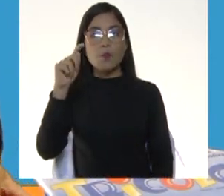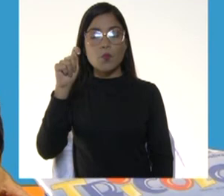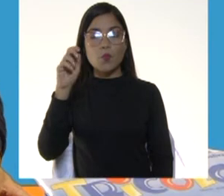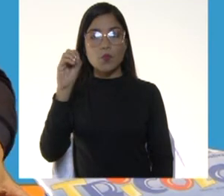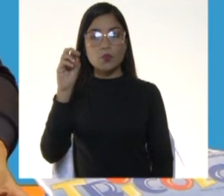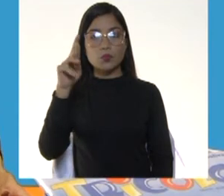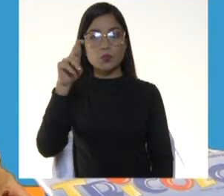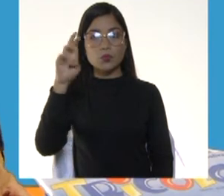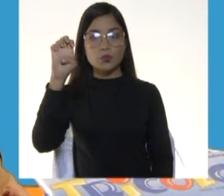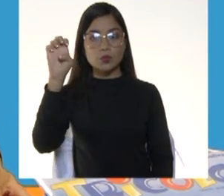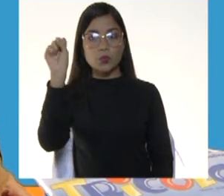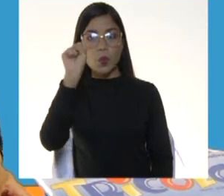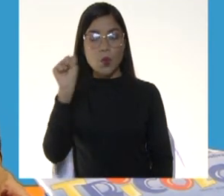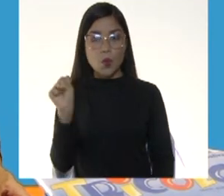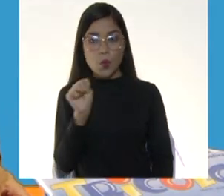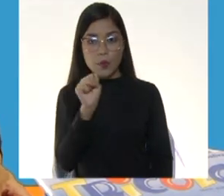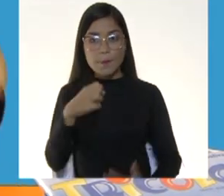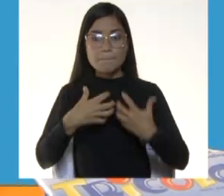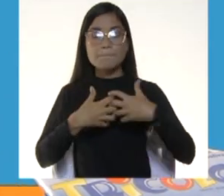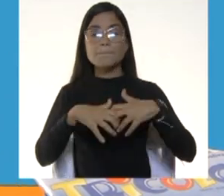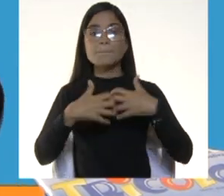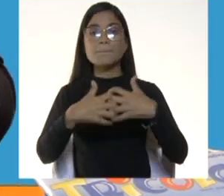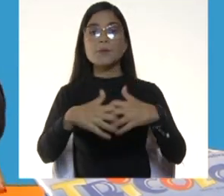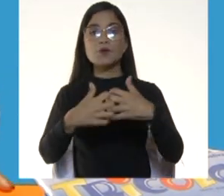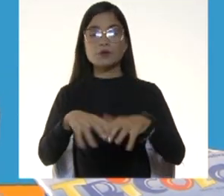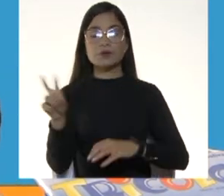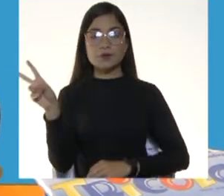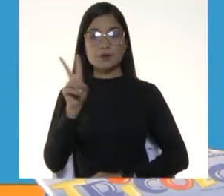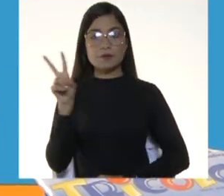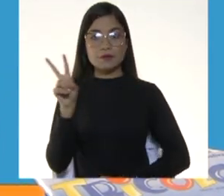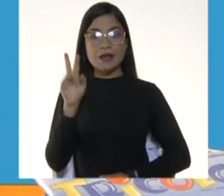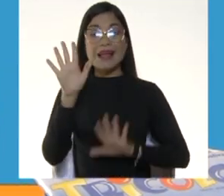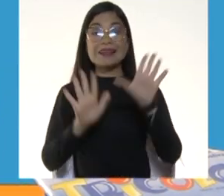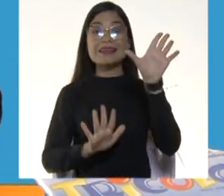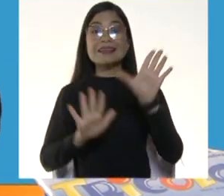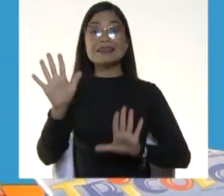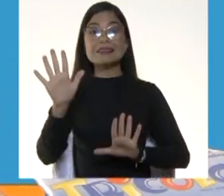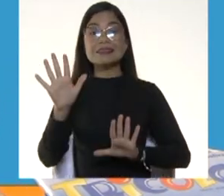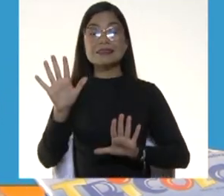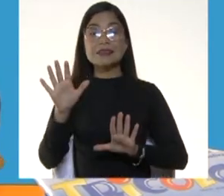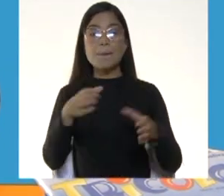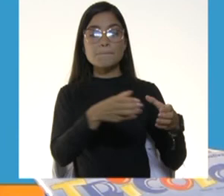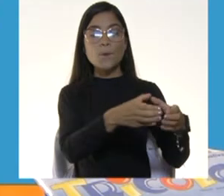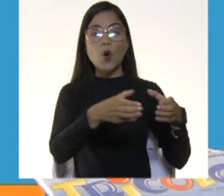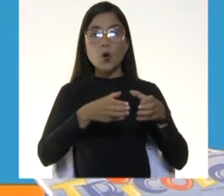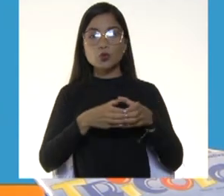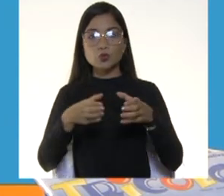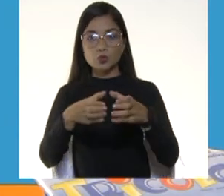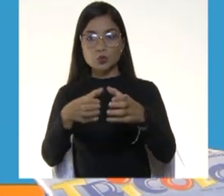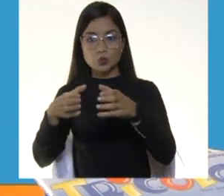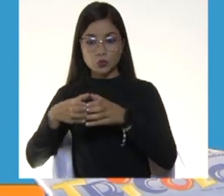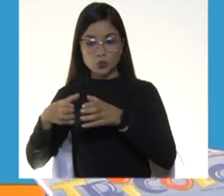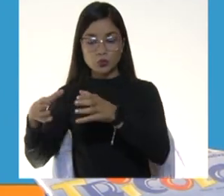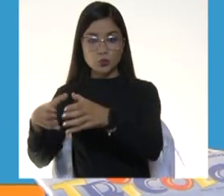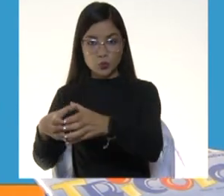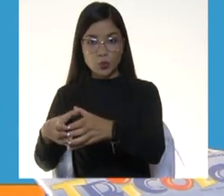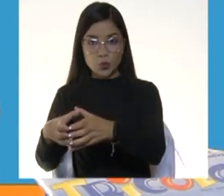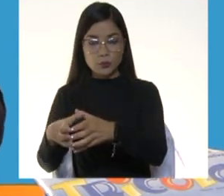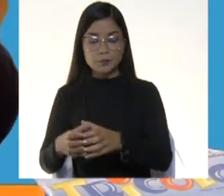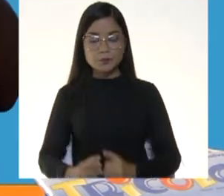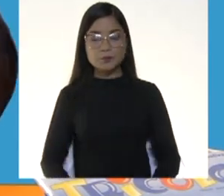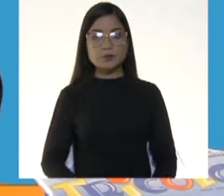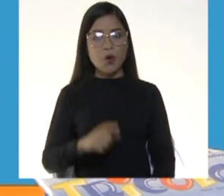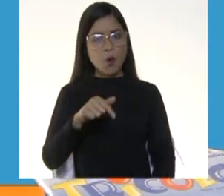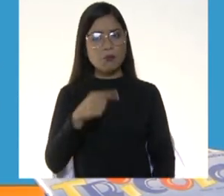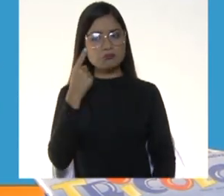de nuestra querida Venezuela. Esos 15 motores que ya has escuchado y que hoy vamos a ver cómo nosotros